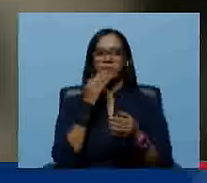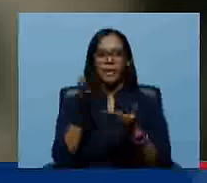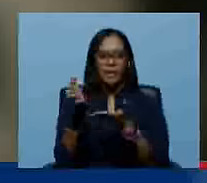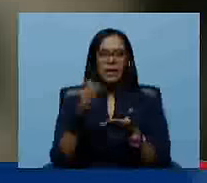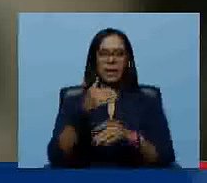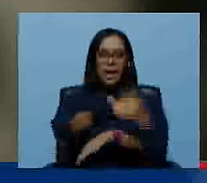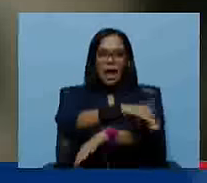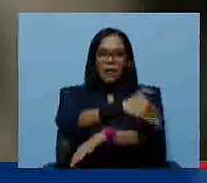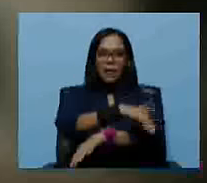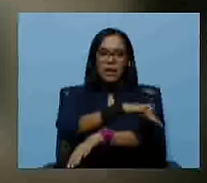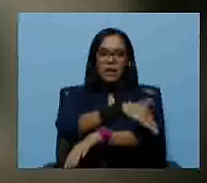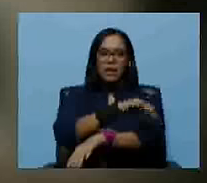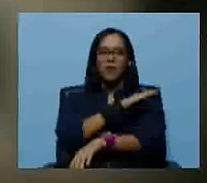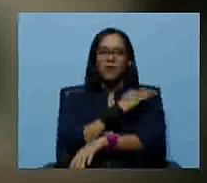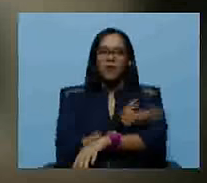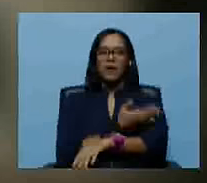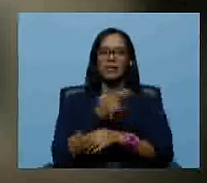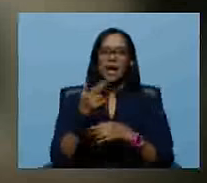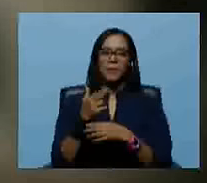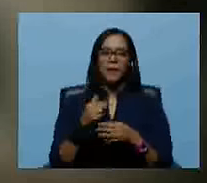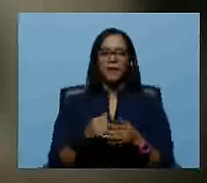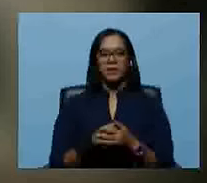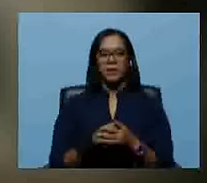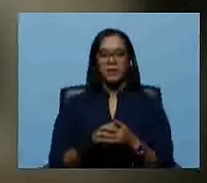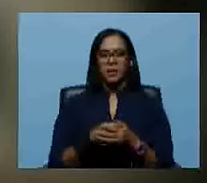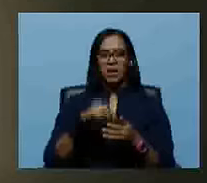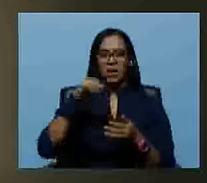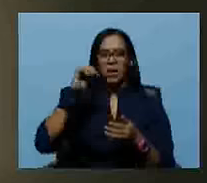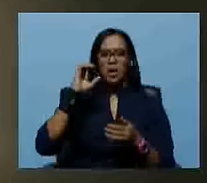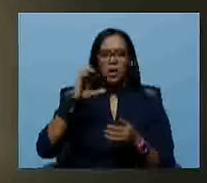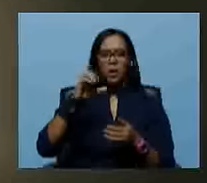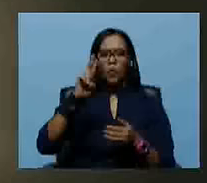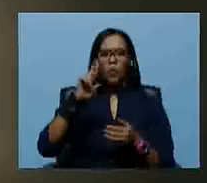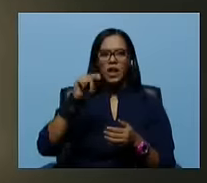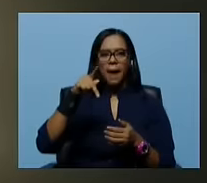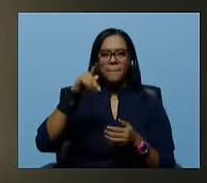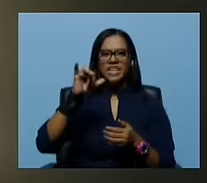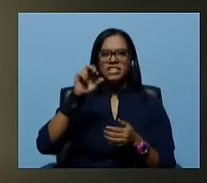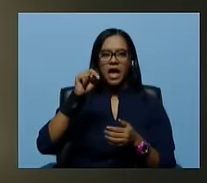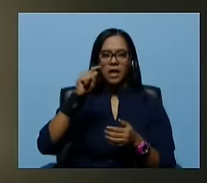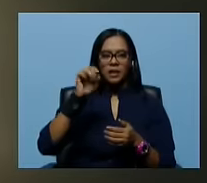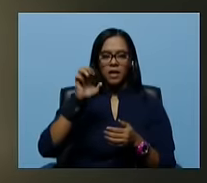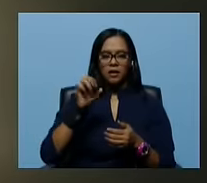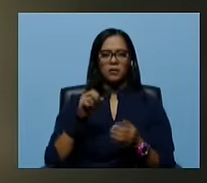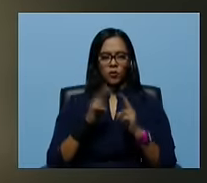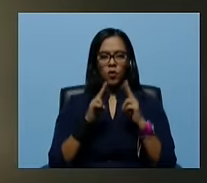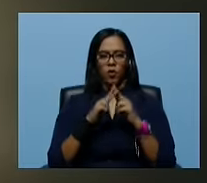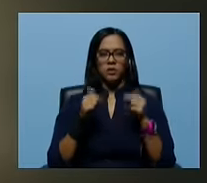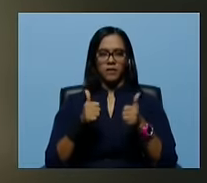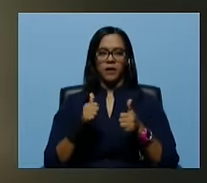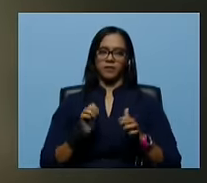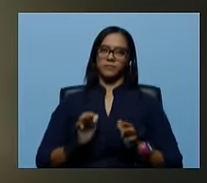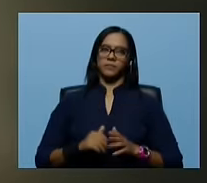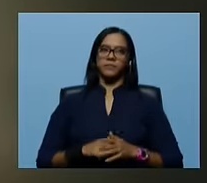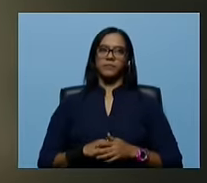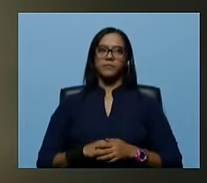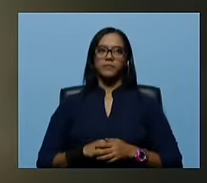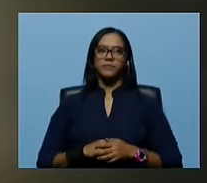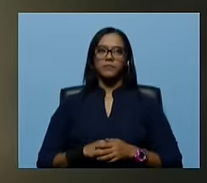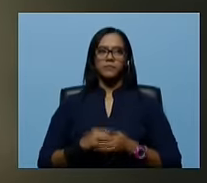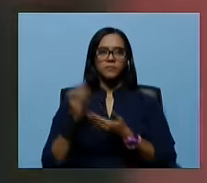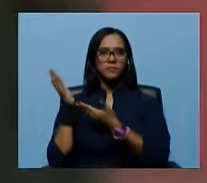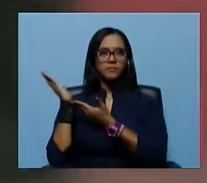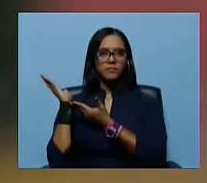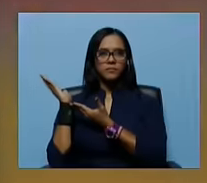la avenida Fuerzas Armadas, en Curamichate. Ahí en Curamichate, tú conoces esa zona bien, correcto.